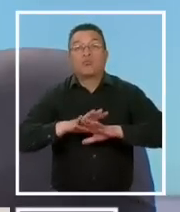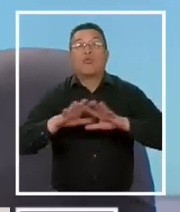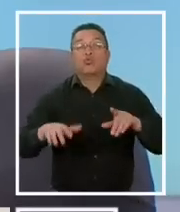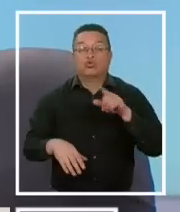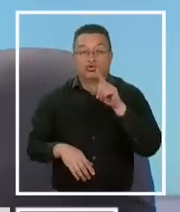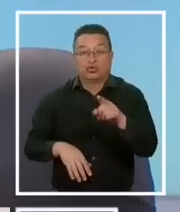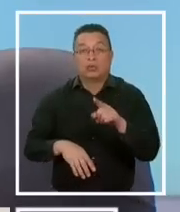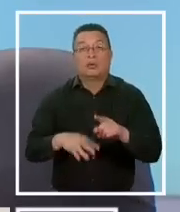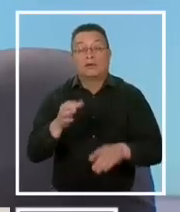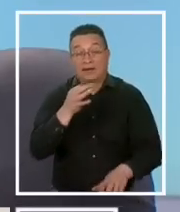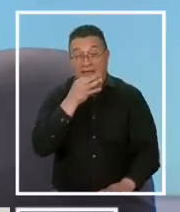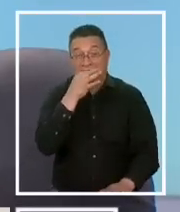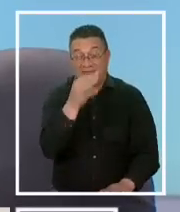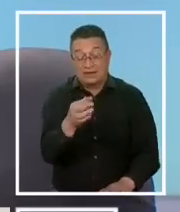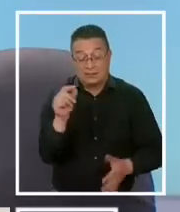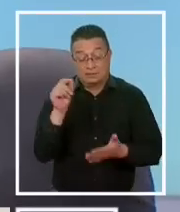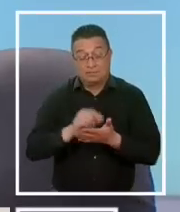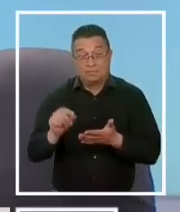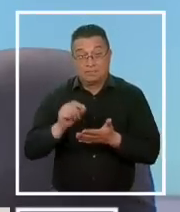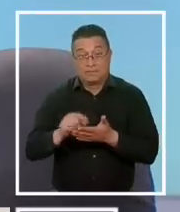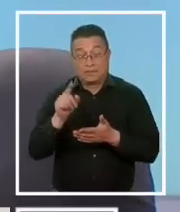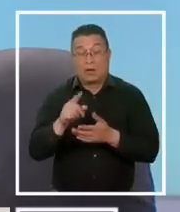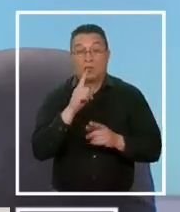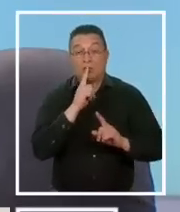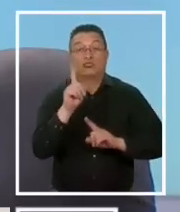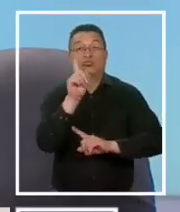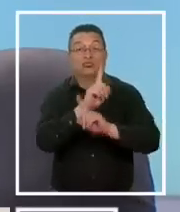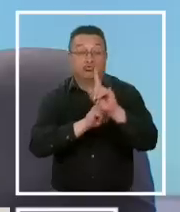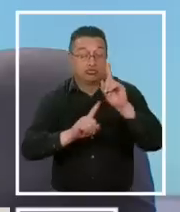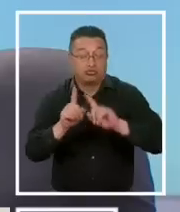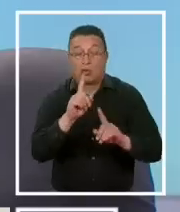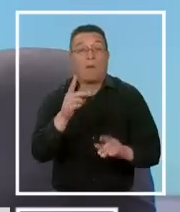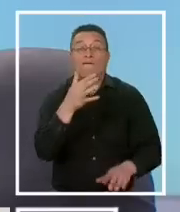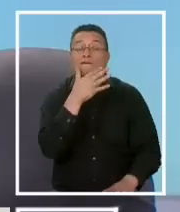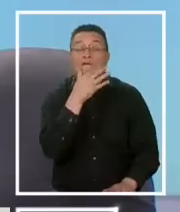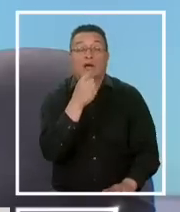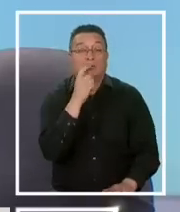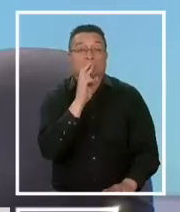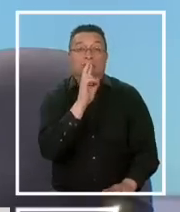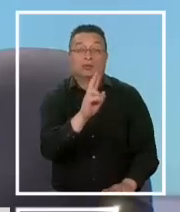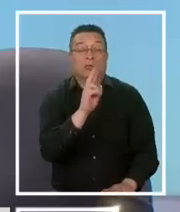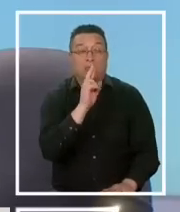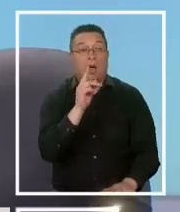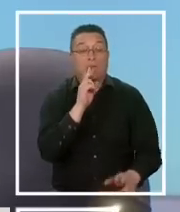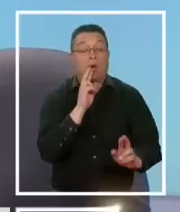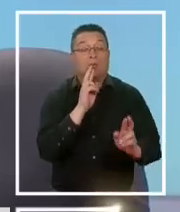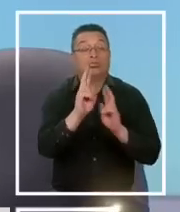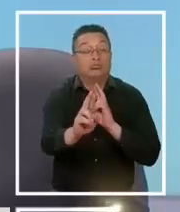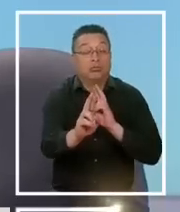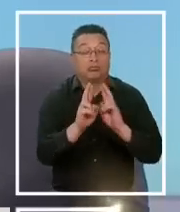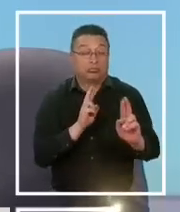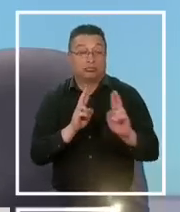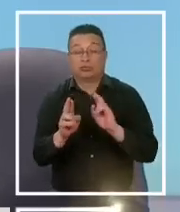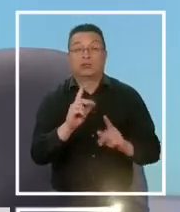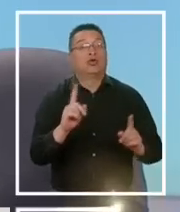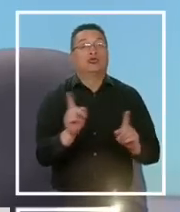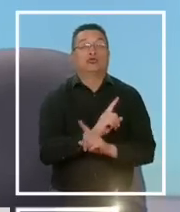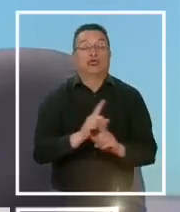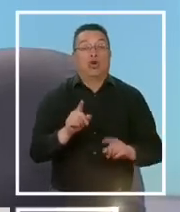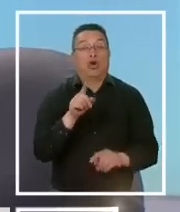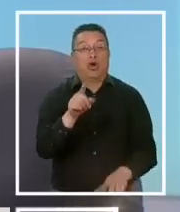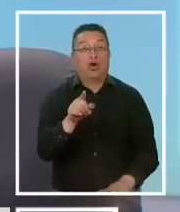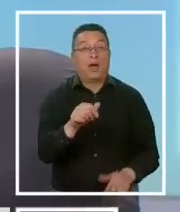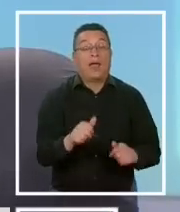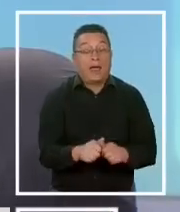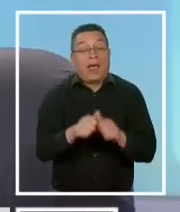dice que el escritor sostiene que los cuestionarios eran muy simples que no hubo contra preguntas ante respuestas elusivas al realizado